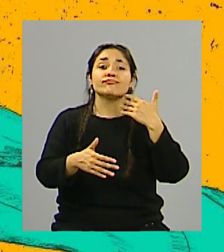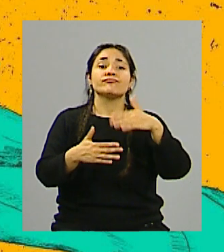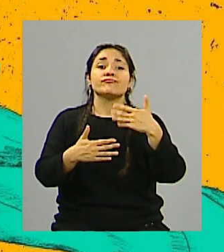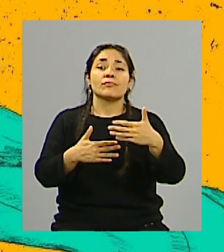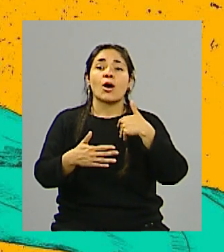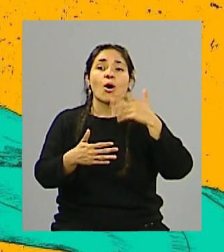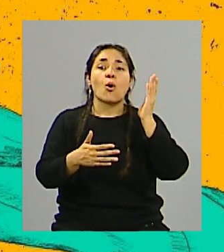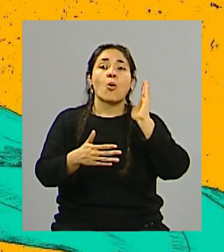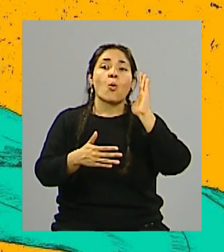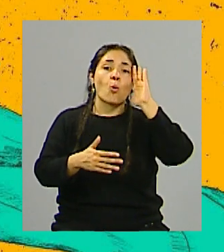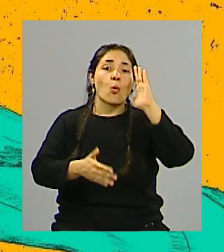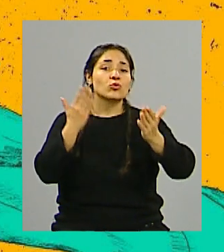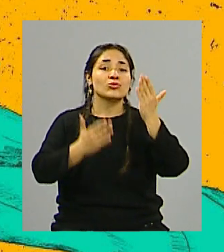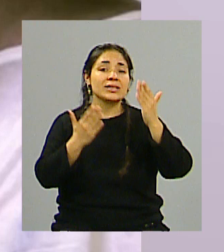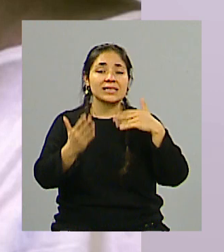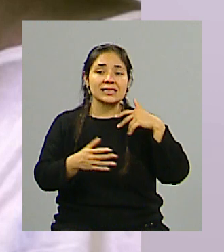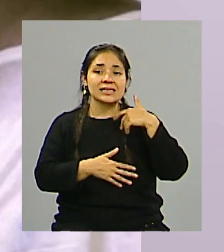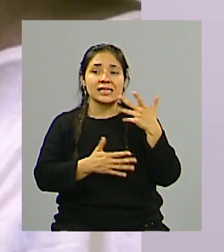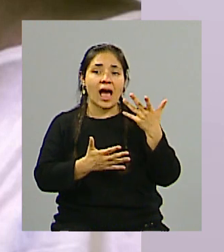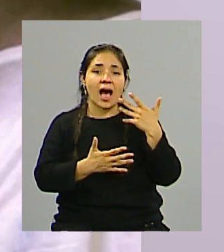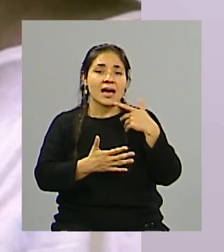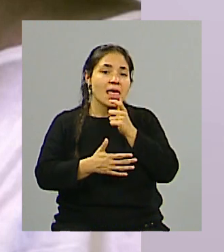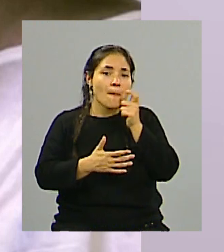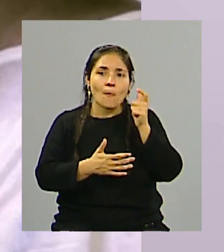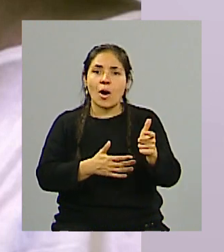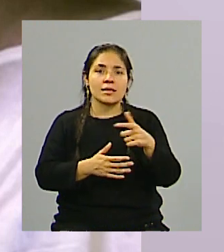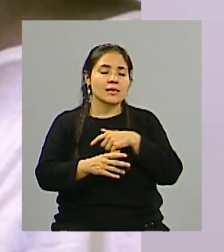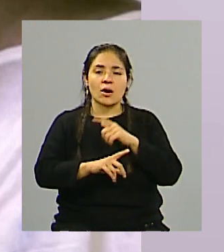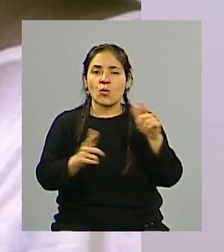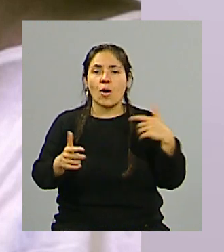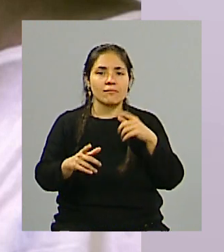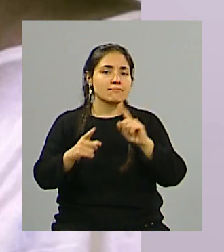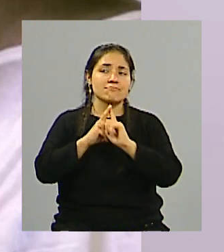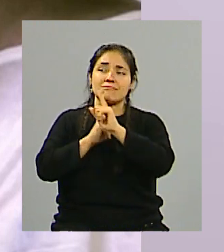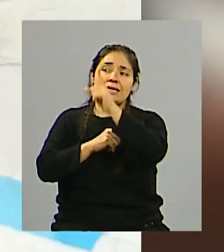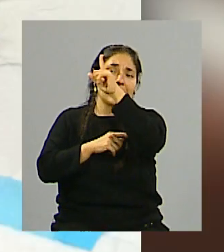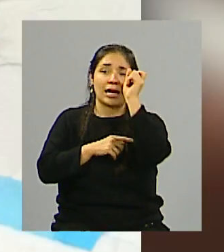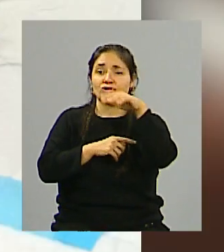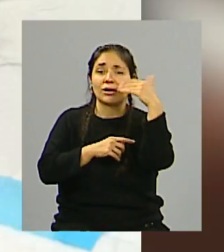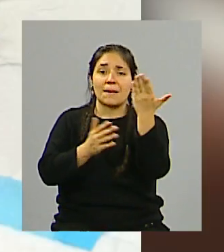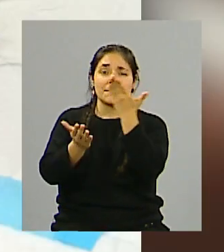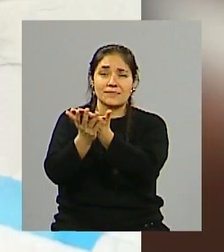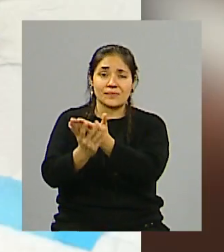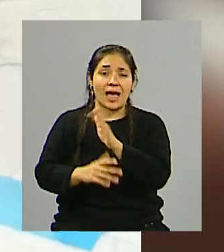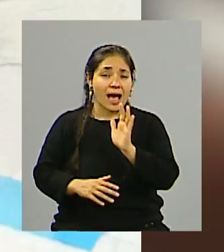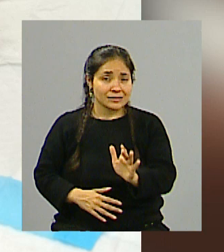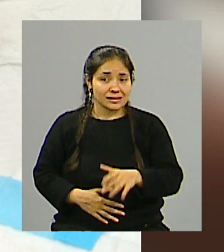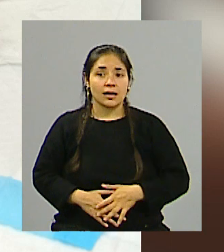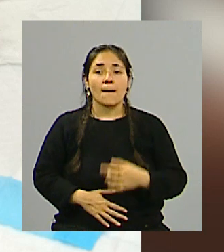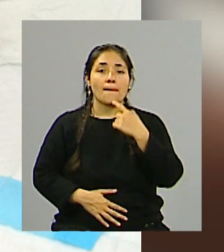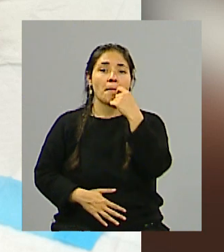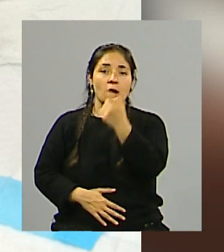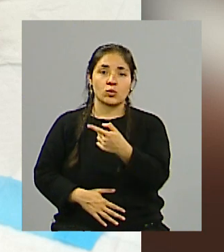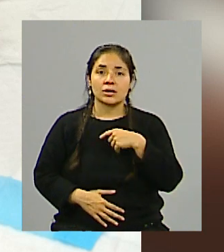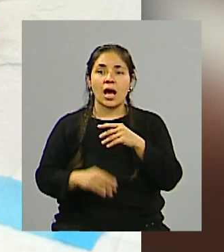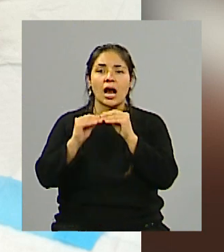la justicia ampara o da una respuesta ante una denuncia en estos casos, ¿no? Al menos hasta ahora ha sido así. La pregunta es, ¿hay